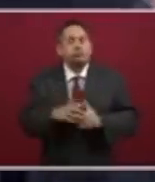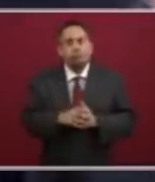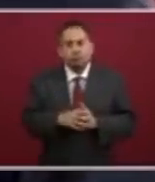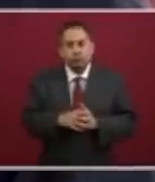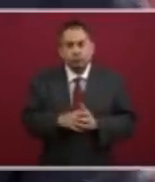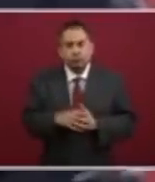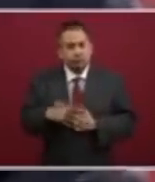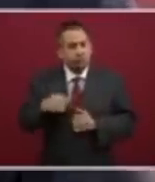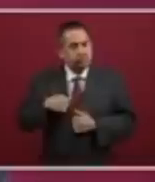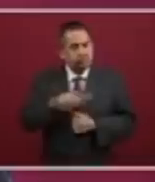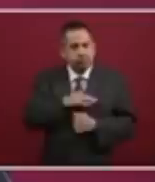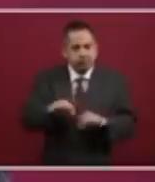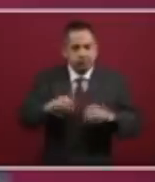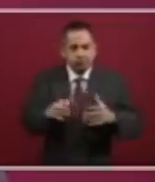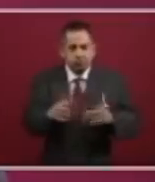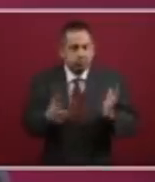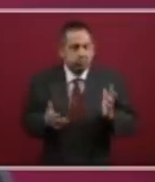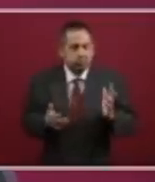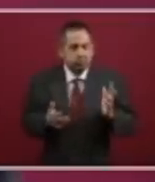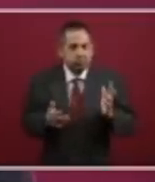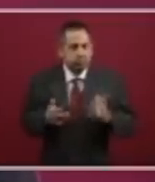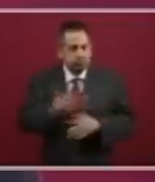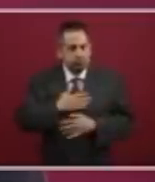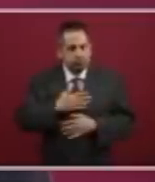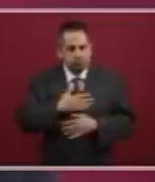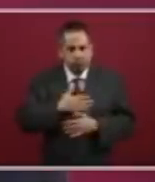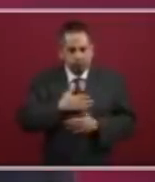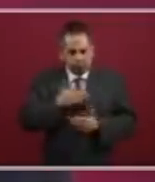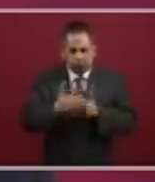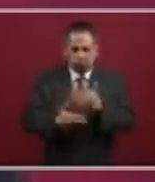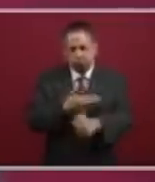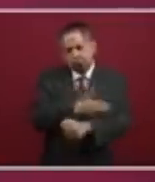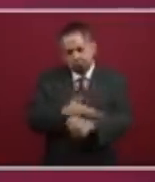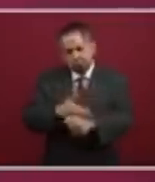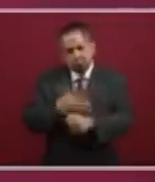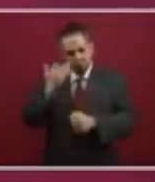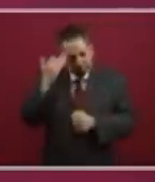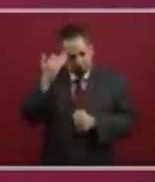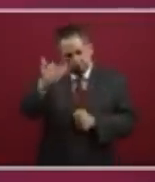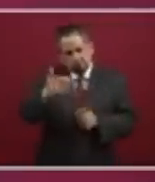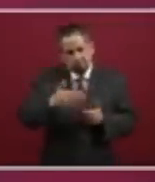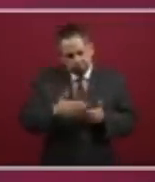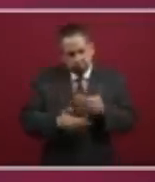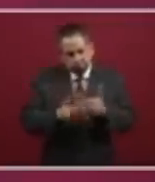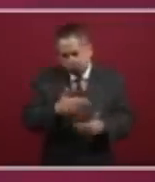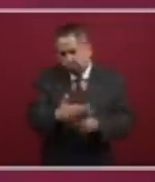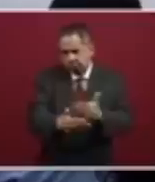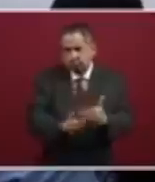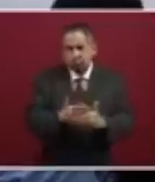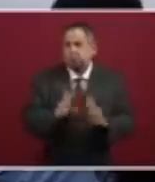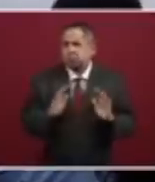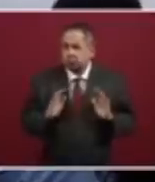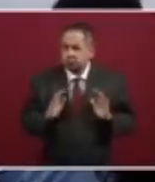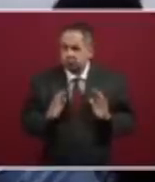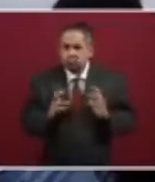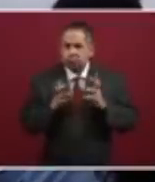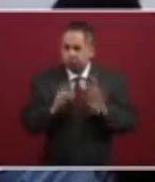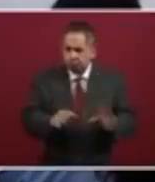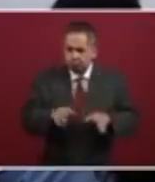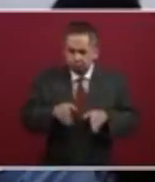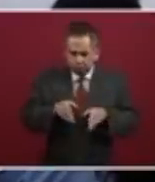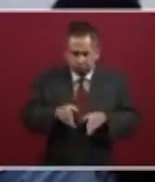pues tiene sus procesos, es una forma de actuar.